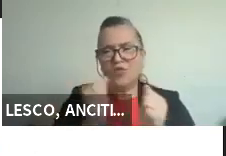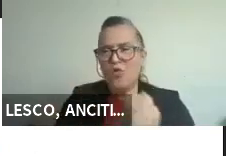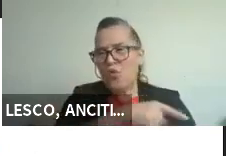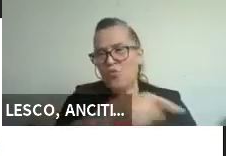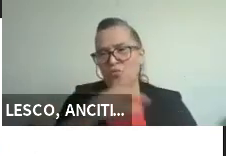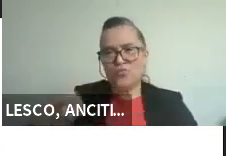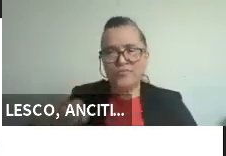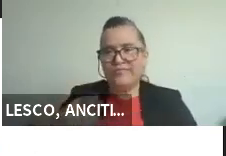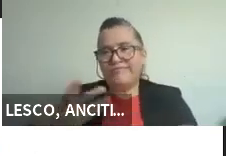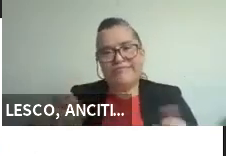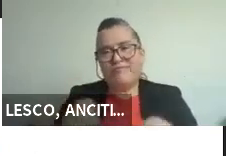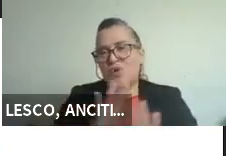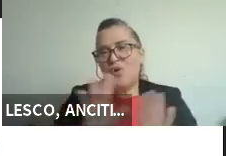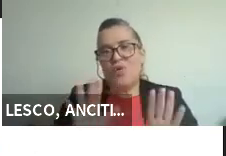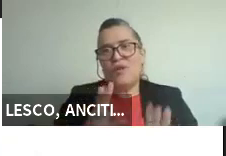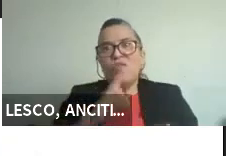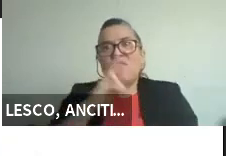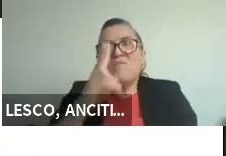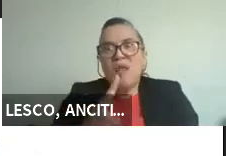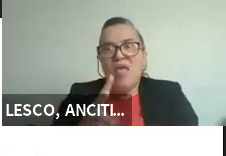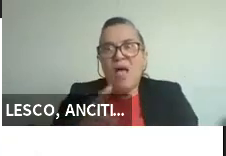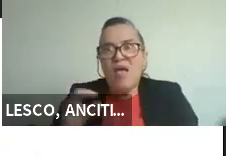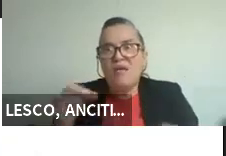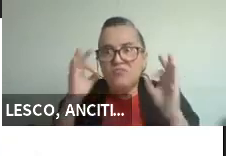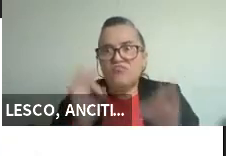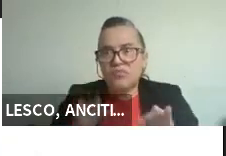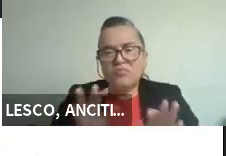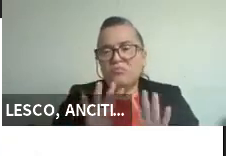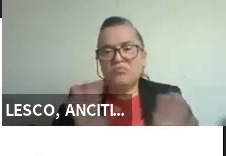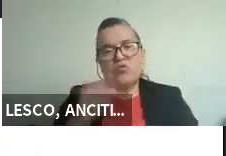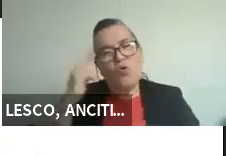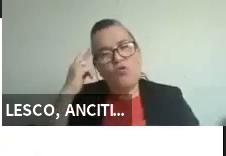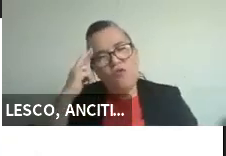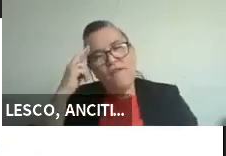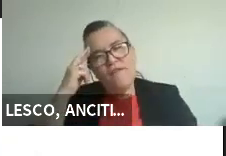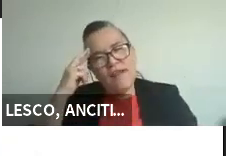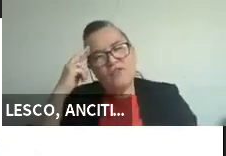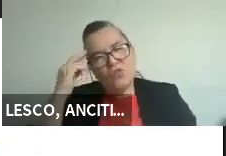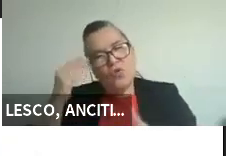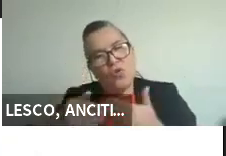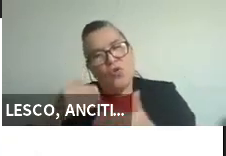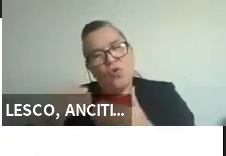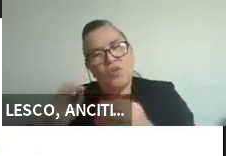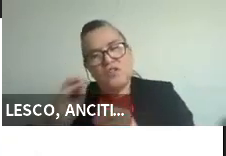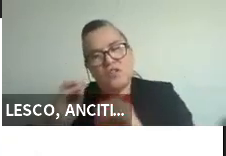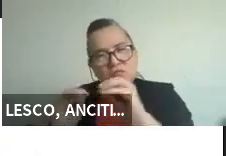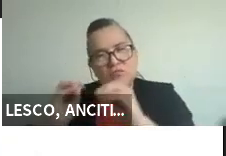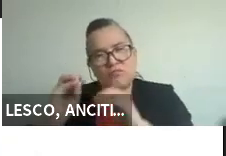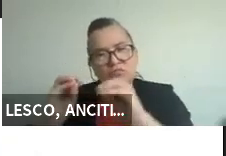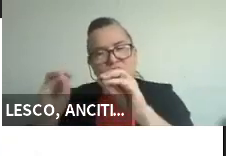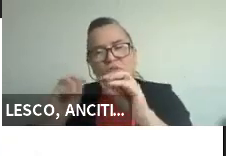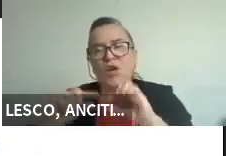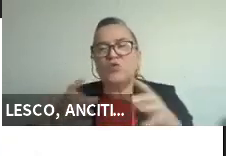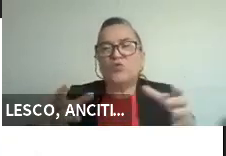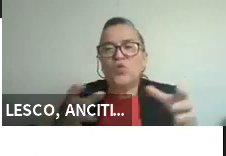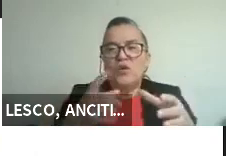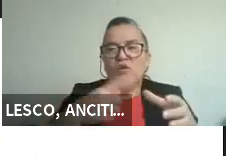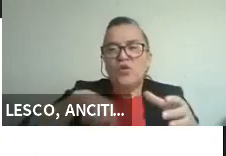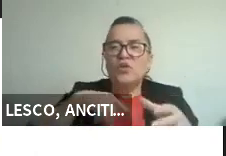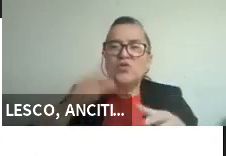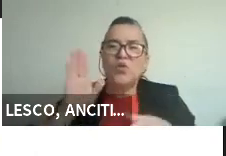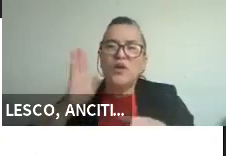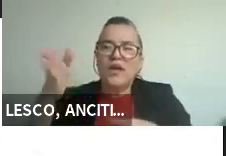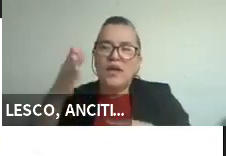no pero no pretenden ser verdades consumadas son reflexiones que hemos ido elaborando en los colectivos a donde yo he participado